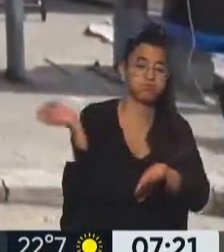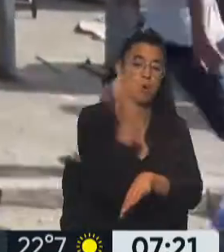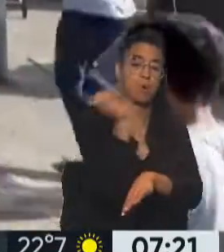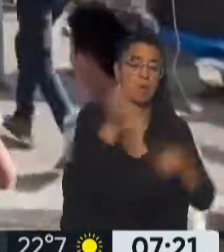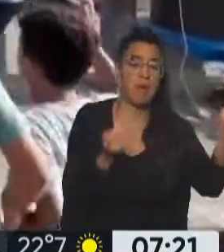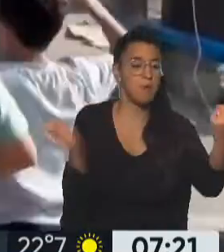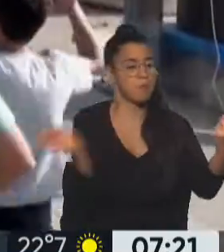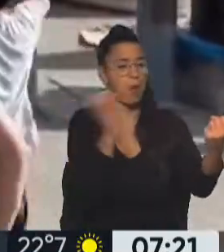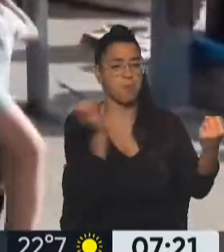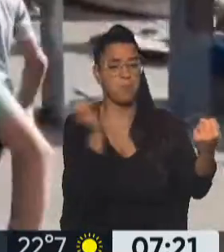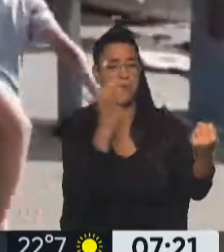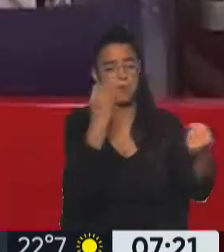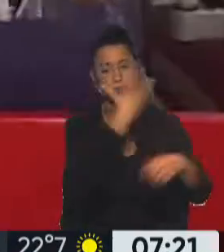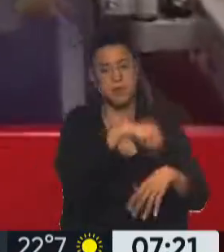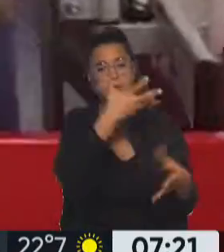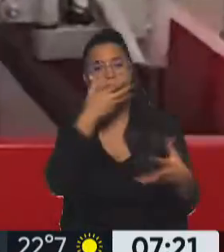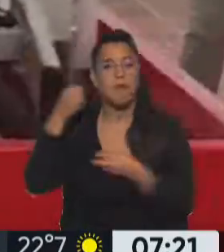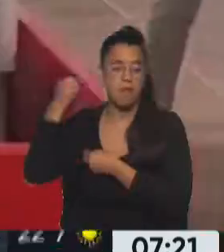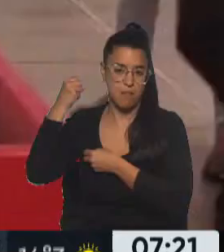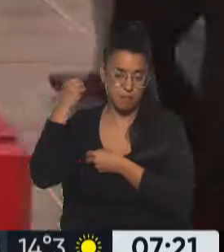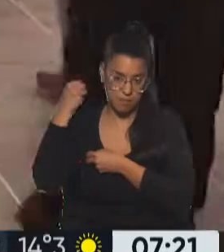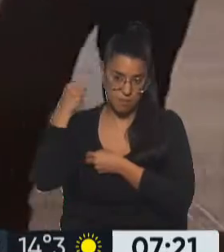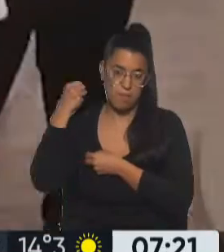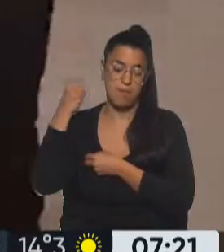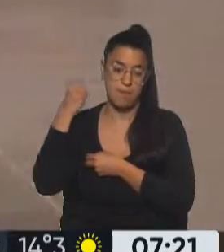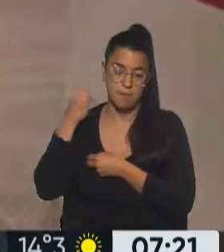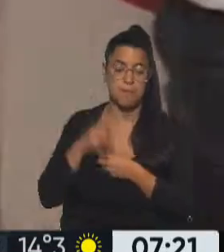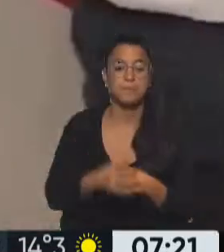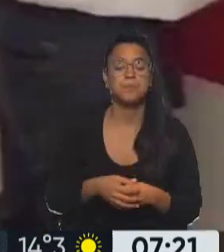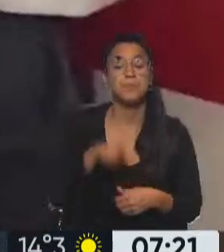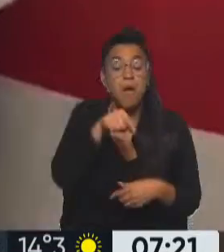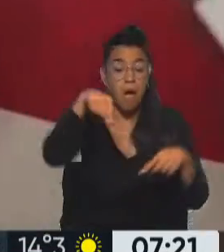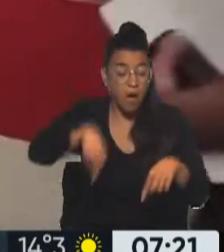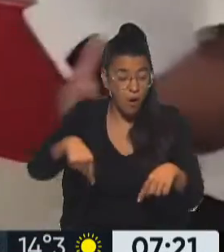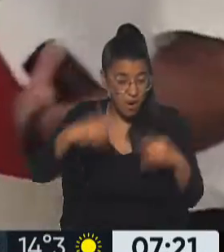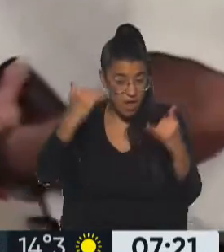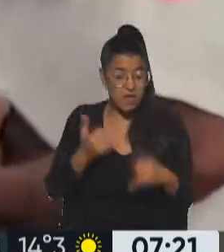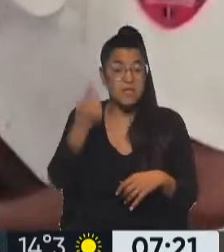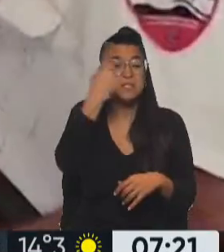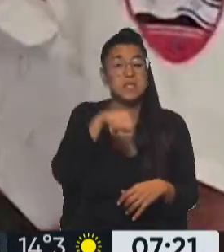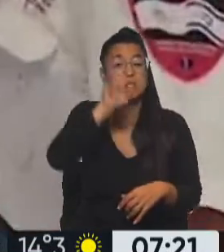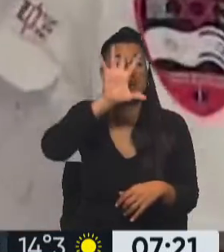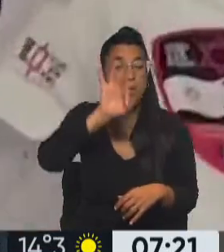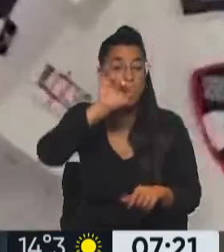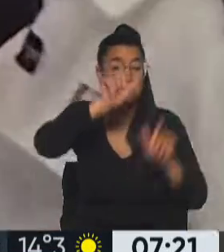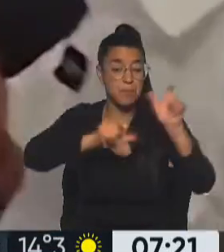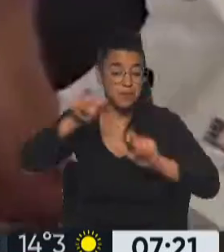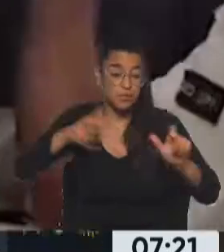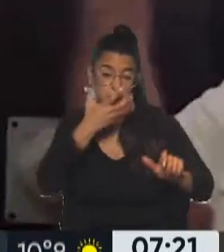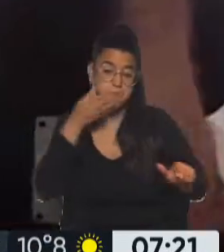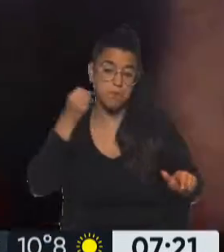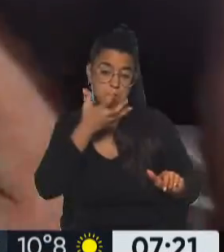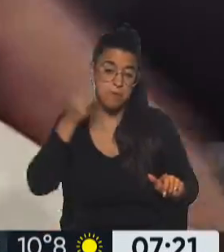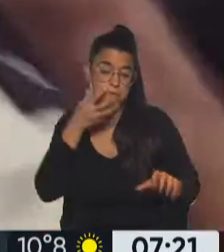camiones para llevarlos cautivos a Gaza. Hay en este momento 150 personas